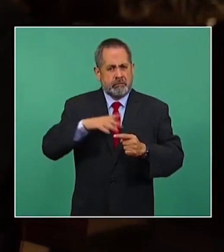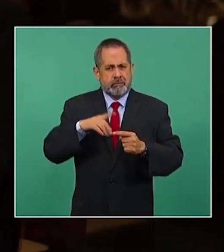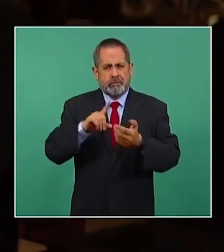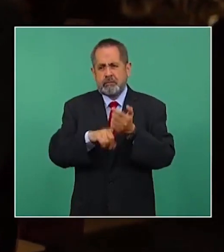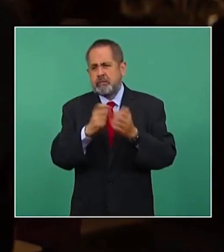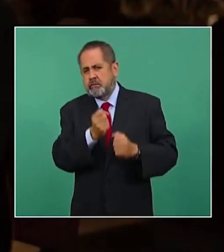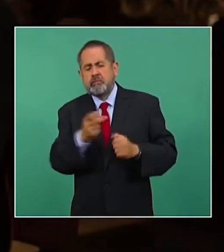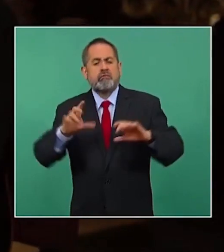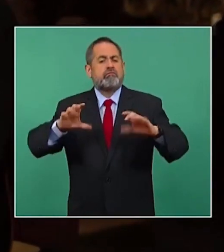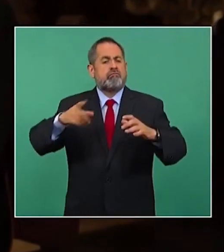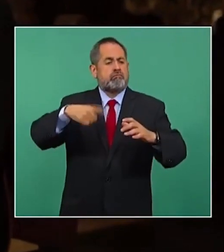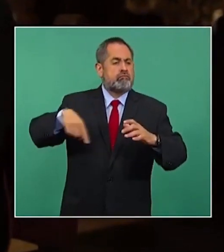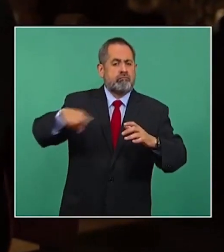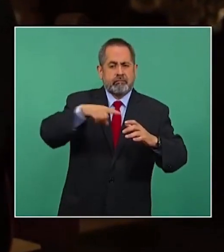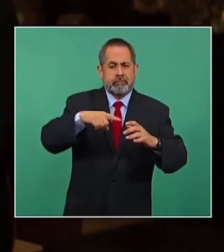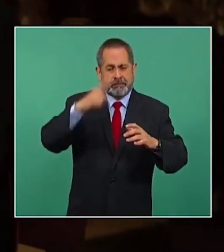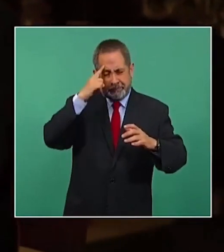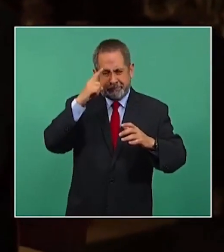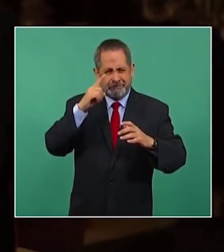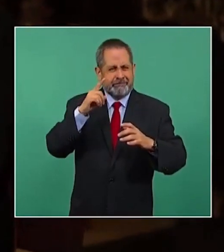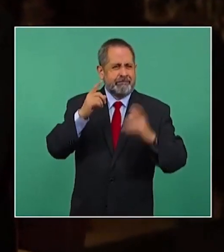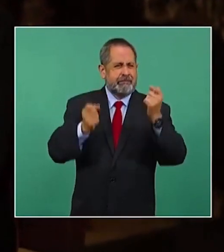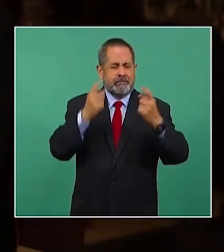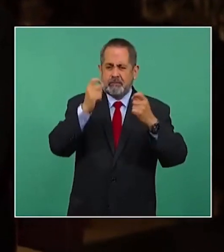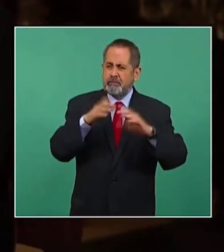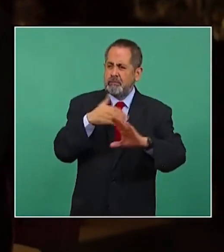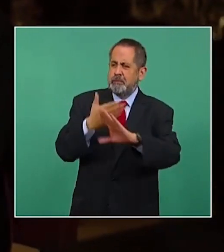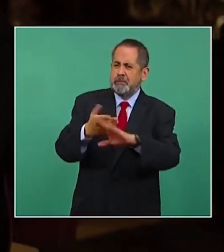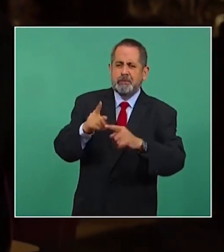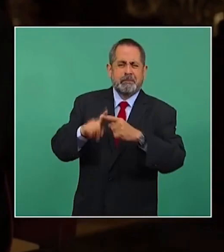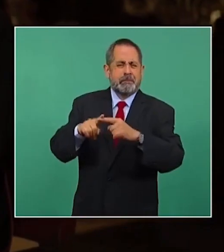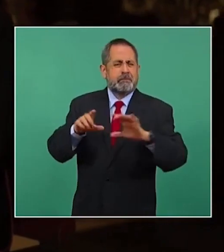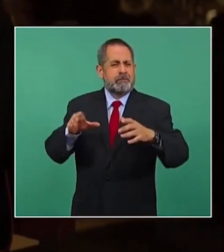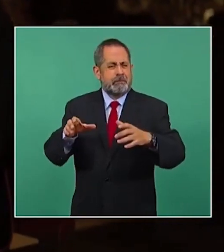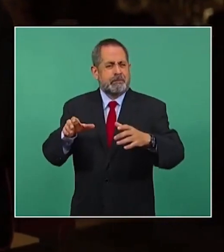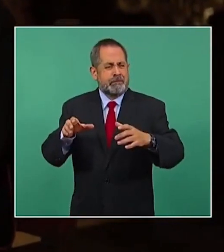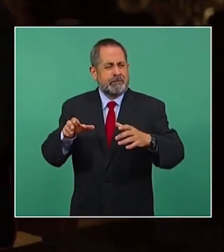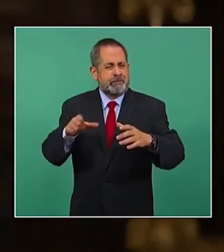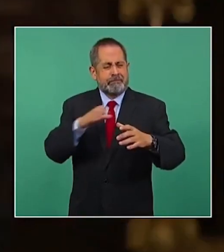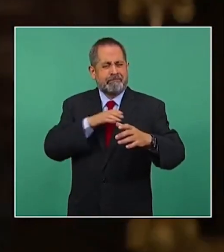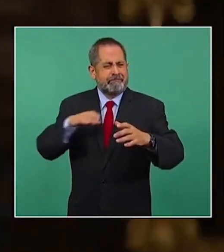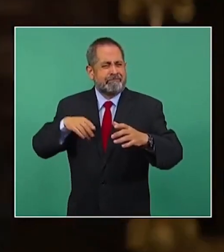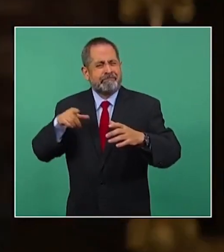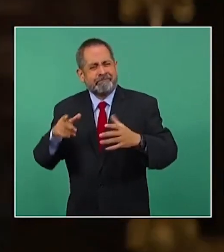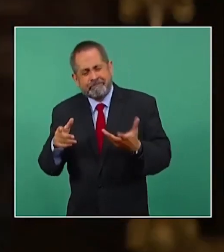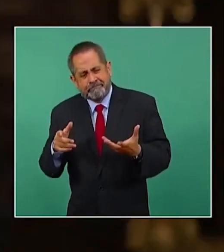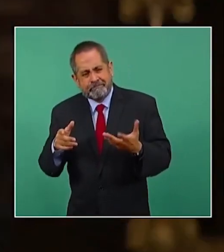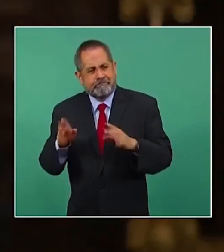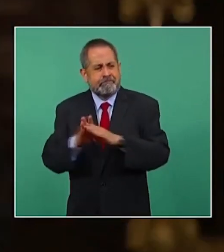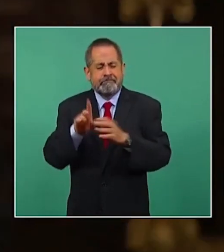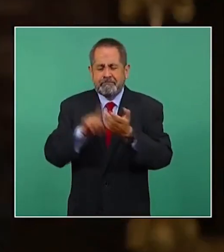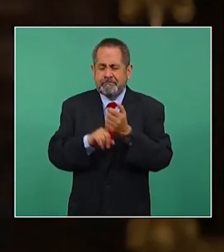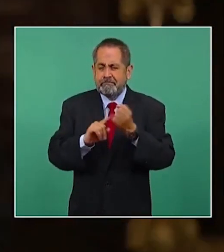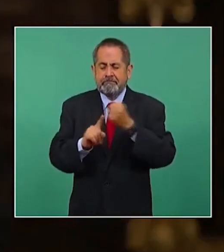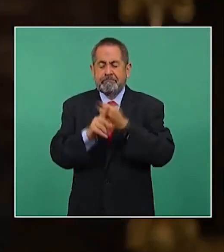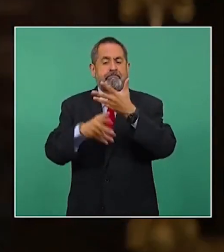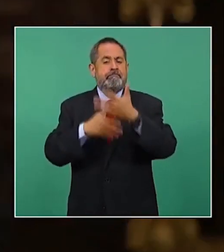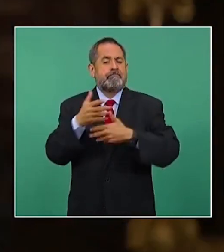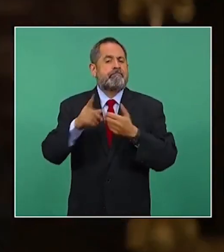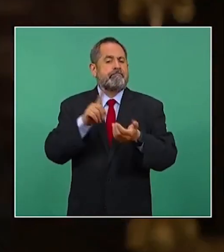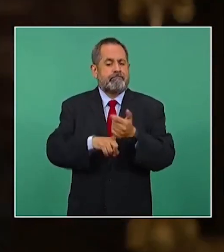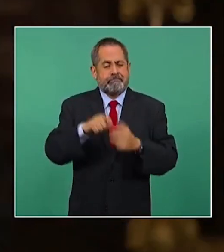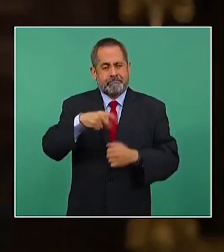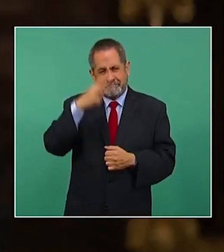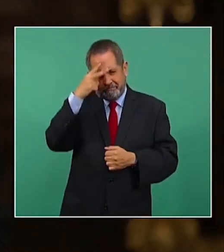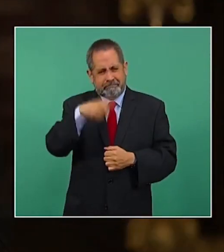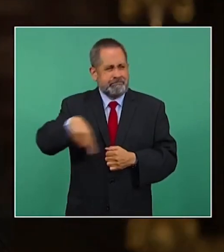intermediación tampoco me queda claro por qué. Los papas pueden hacer una lectura